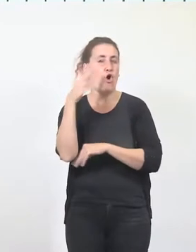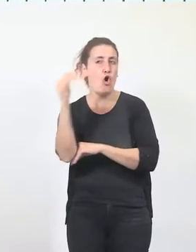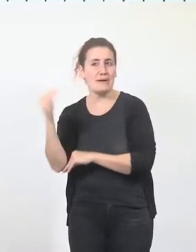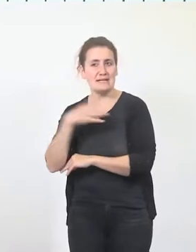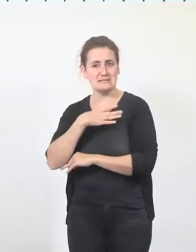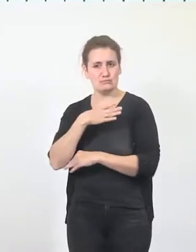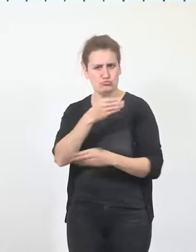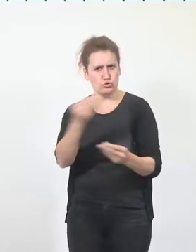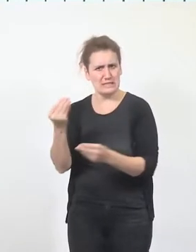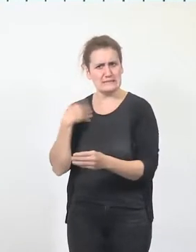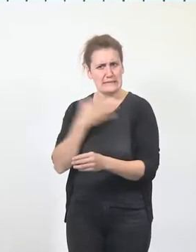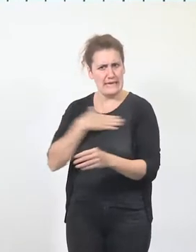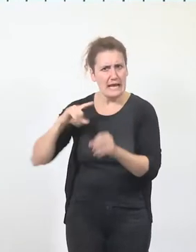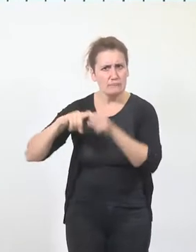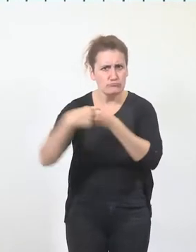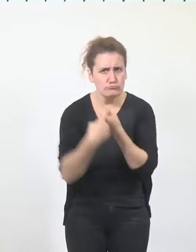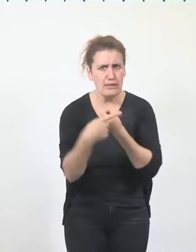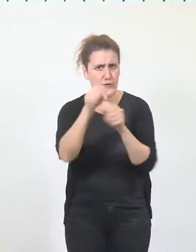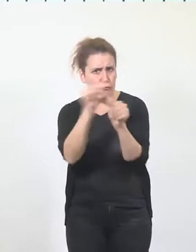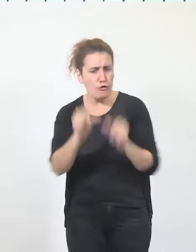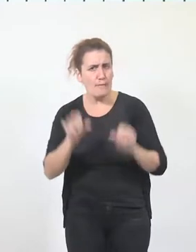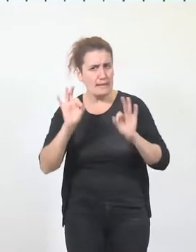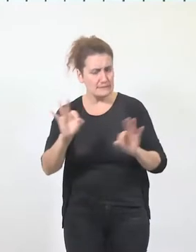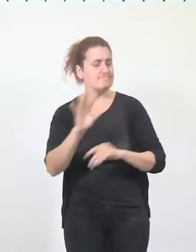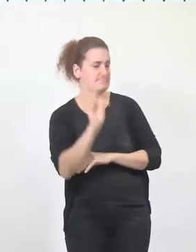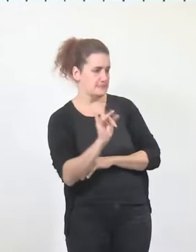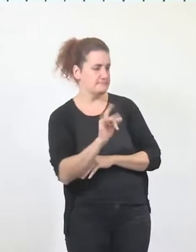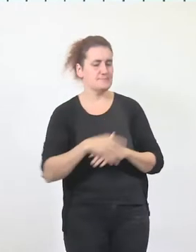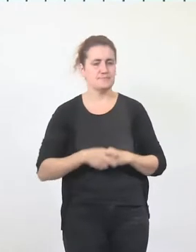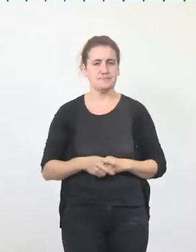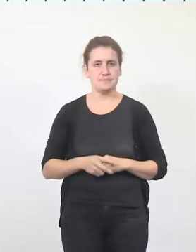jóvenes interesadas en participar en la guerra de esa manera. Sí.